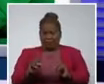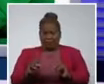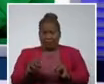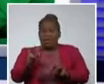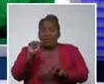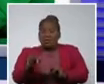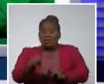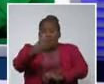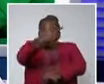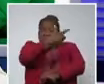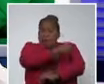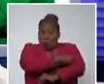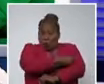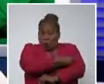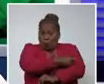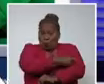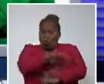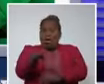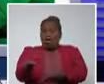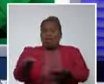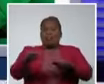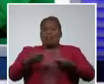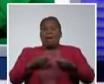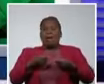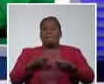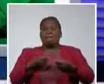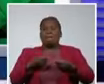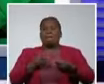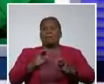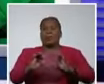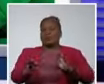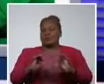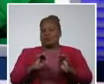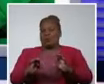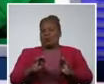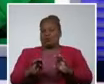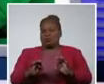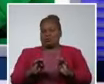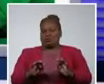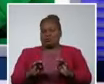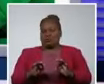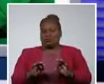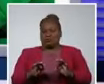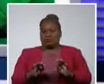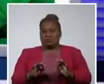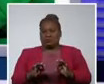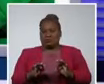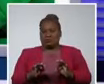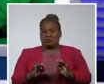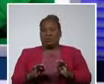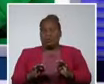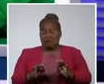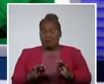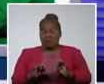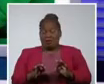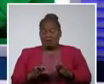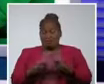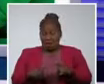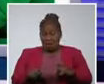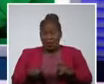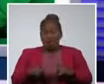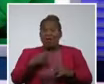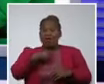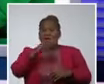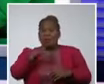indiscutiblemente dan una protección, pero está evaluándose todavía qué tiempo dura